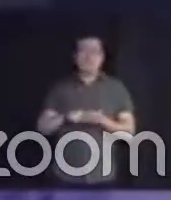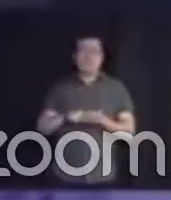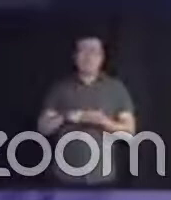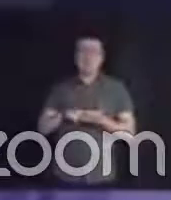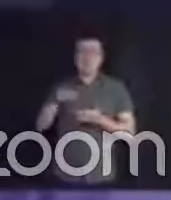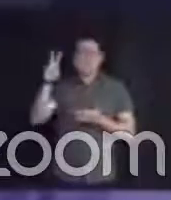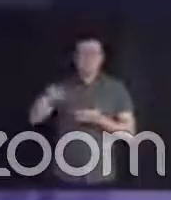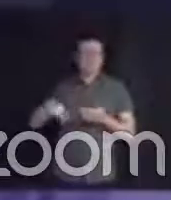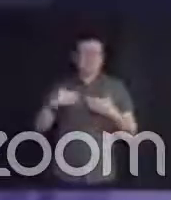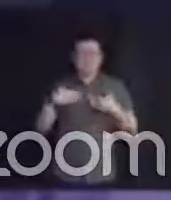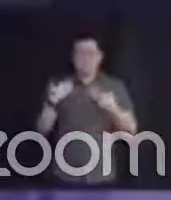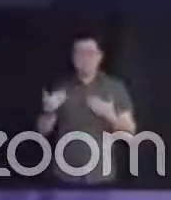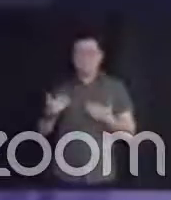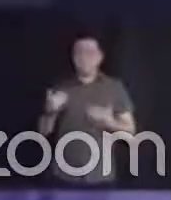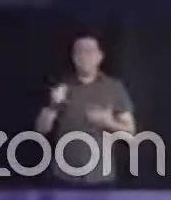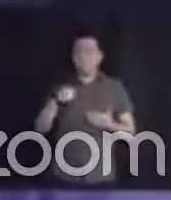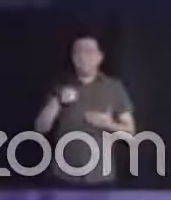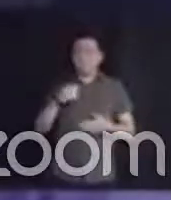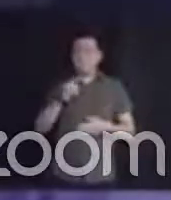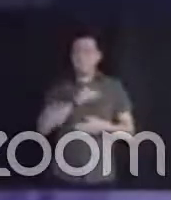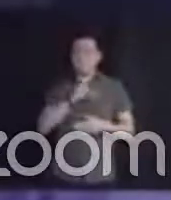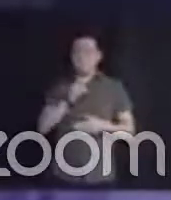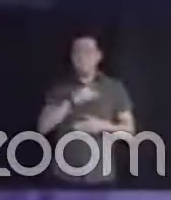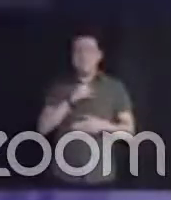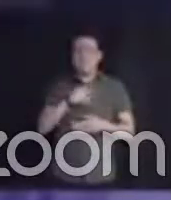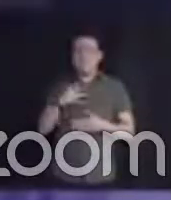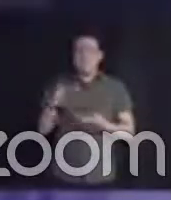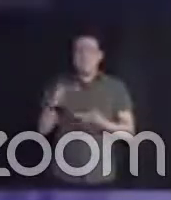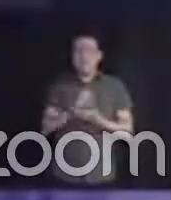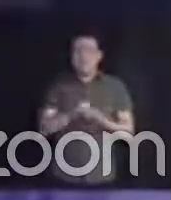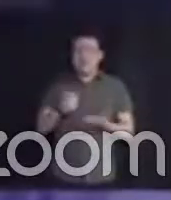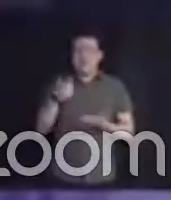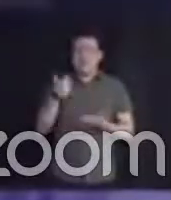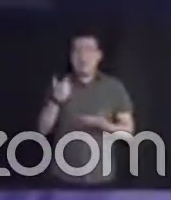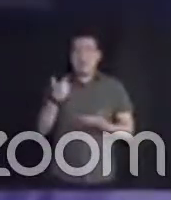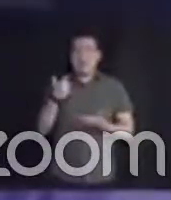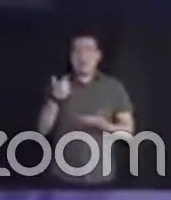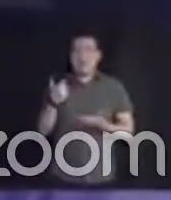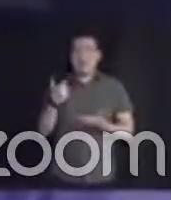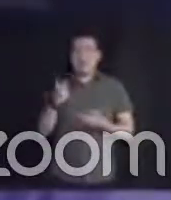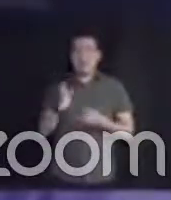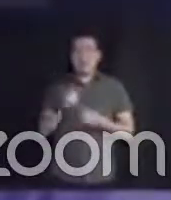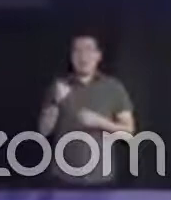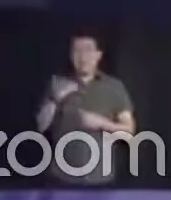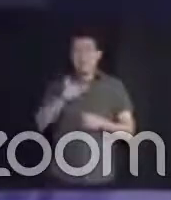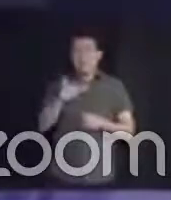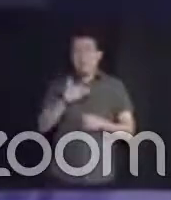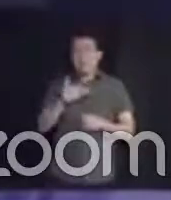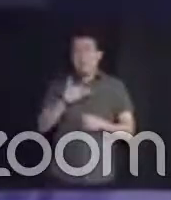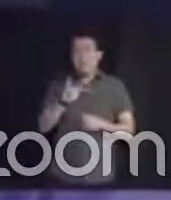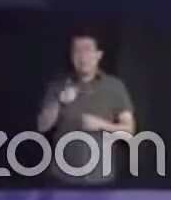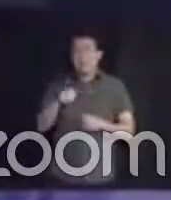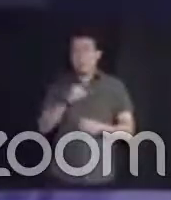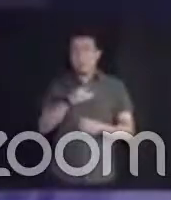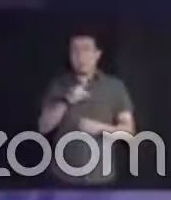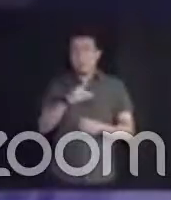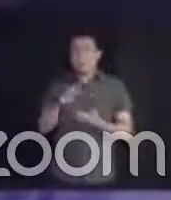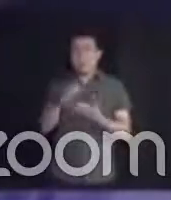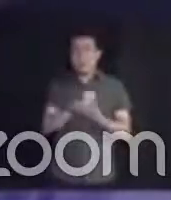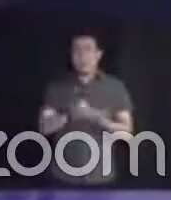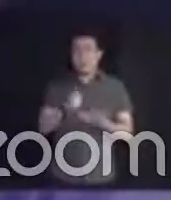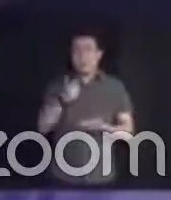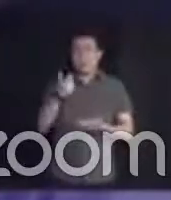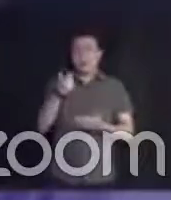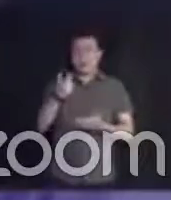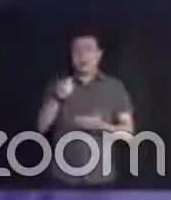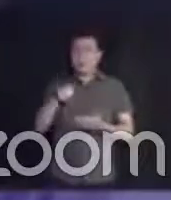Yo tenía mucho miedo a ganar dinero, a pesar de que no tenía. Me vine de